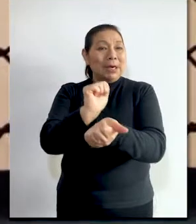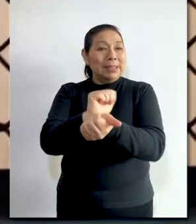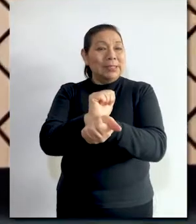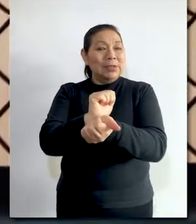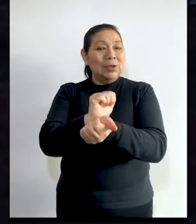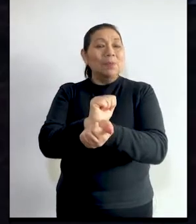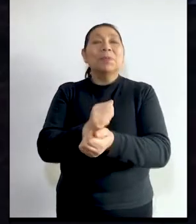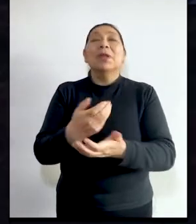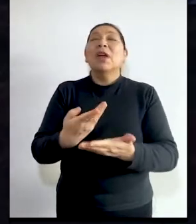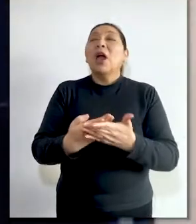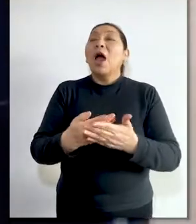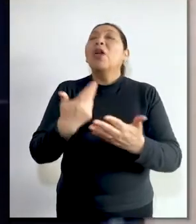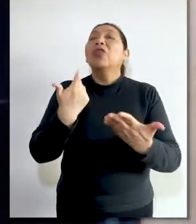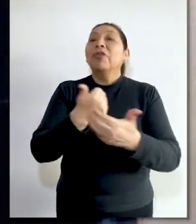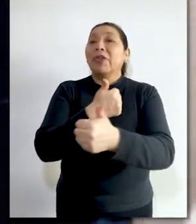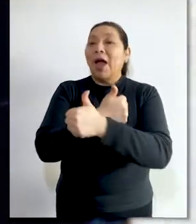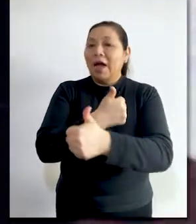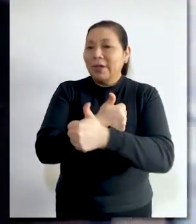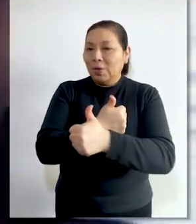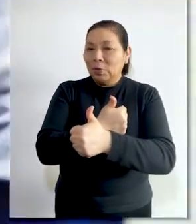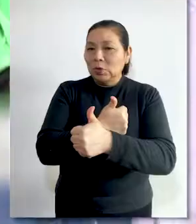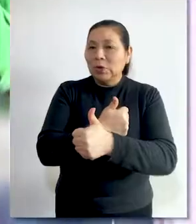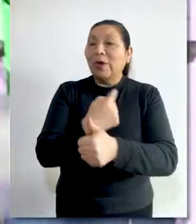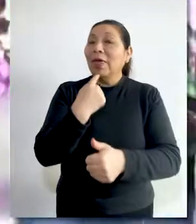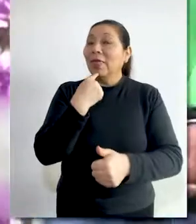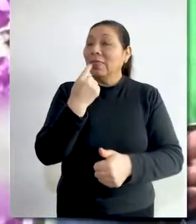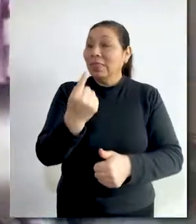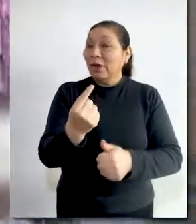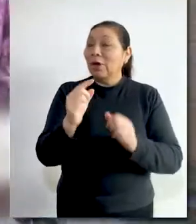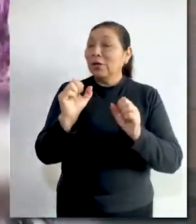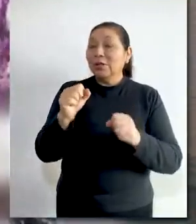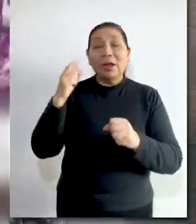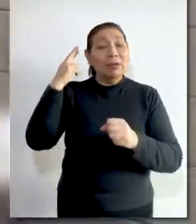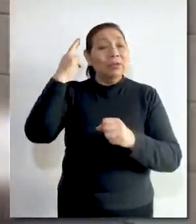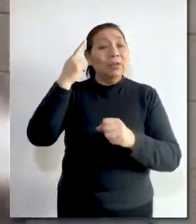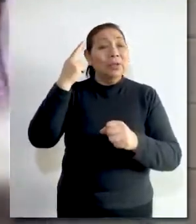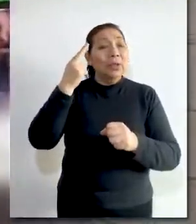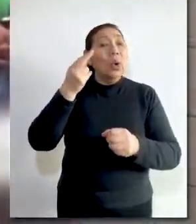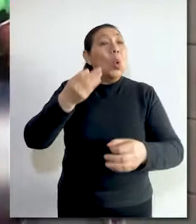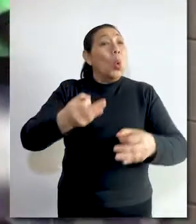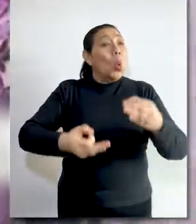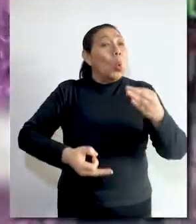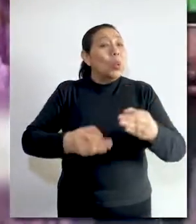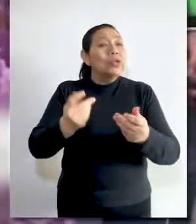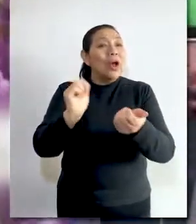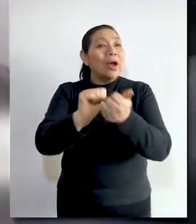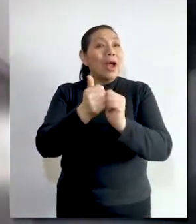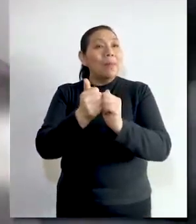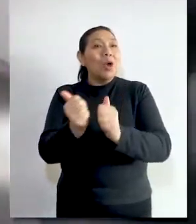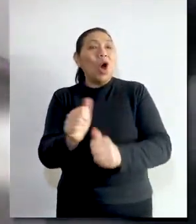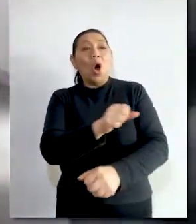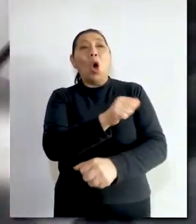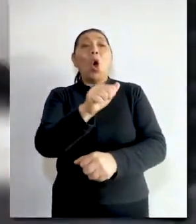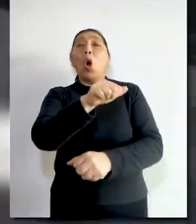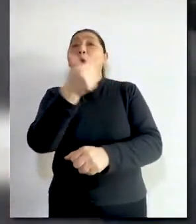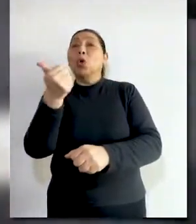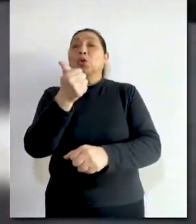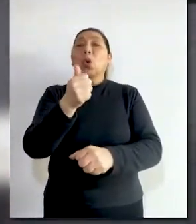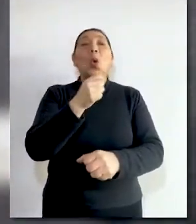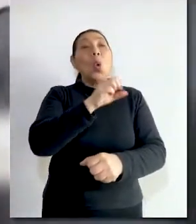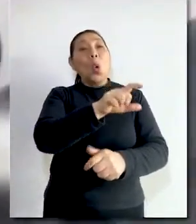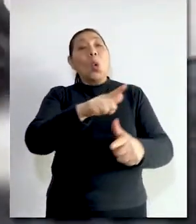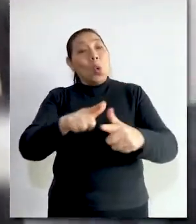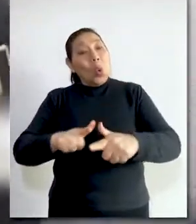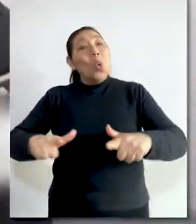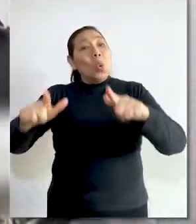interno del establecimiento penitenciario de ayacucho y con ello ratificó que existieron razones que justificaron su traslado al